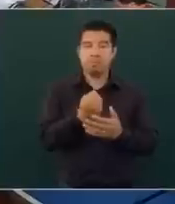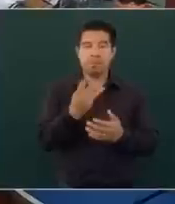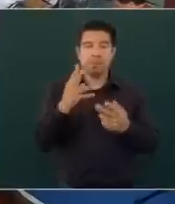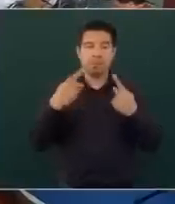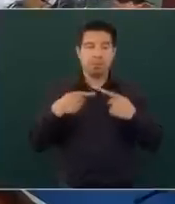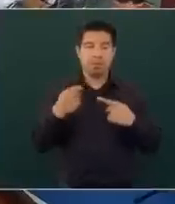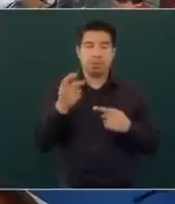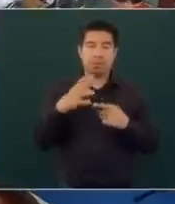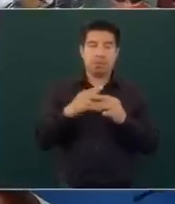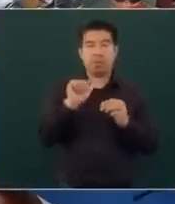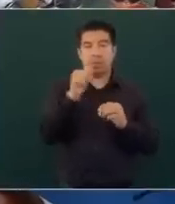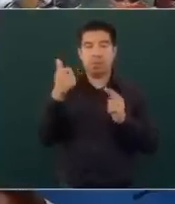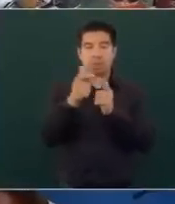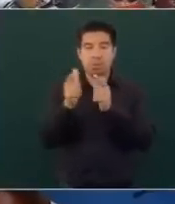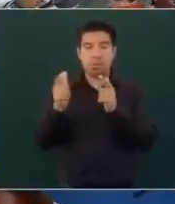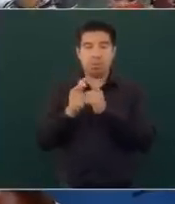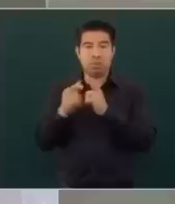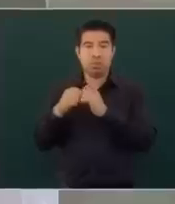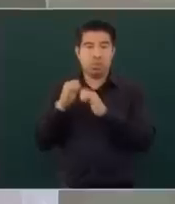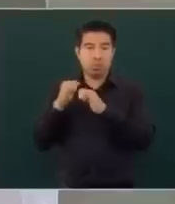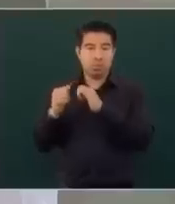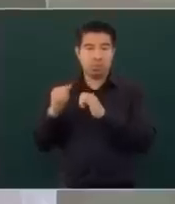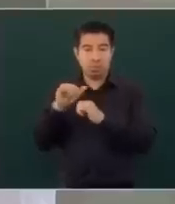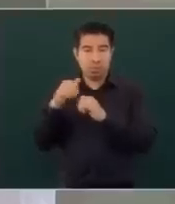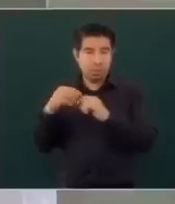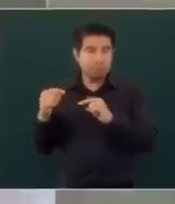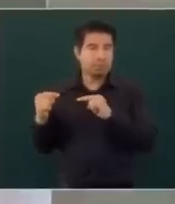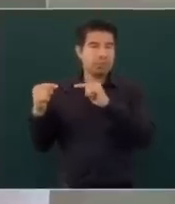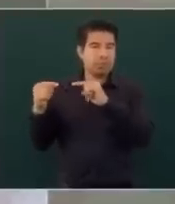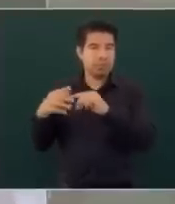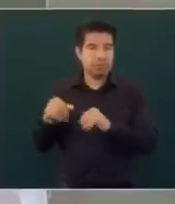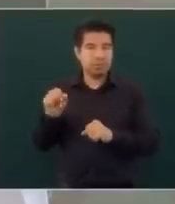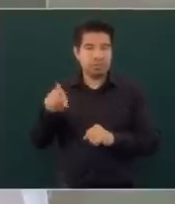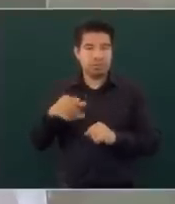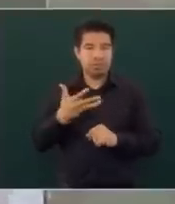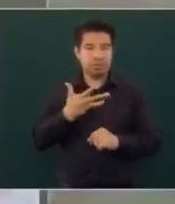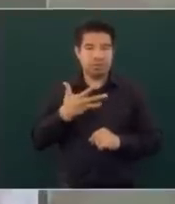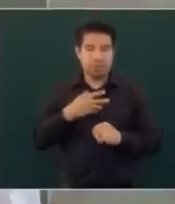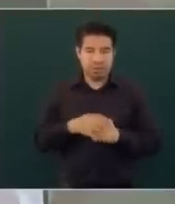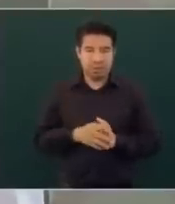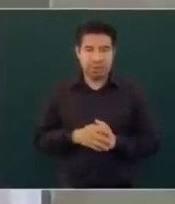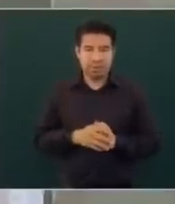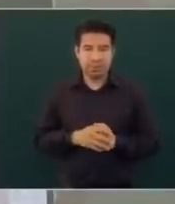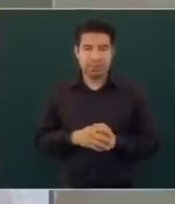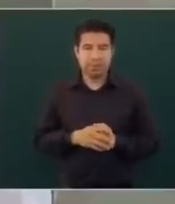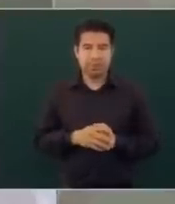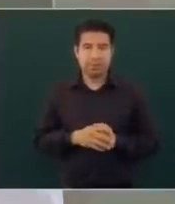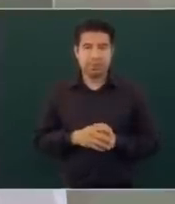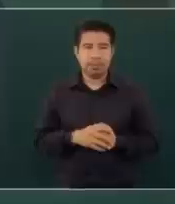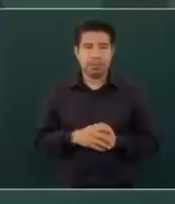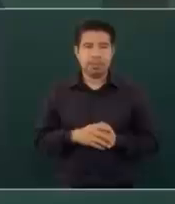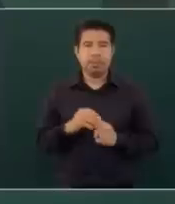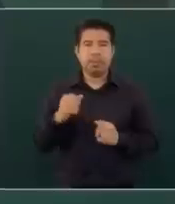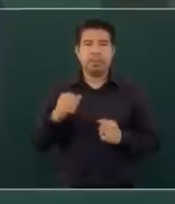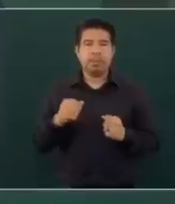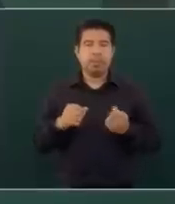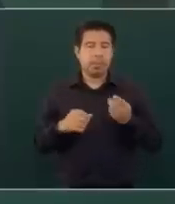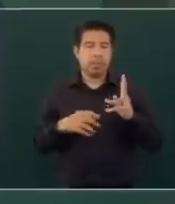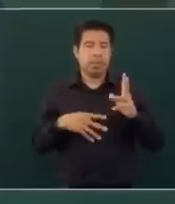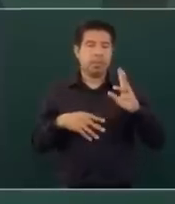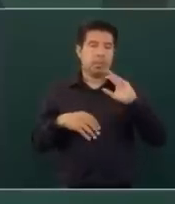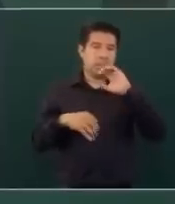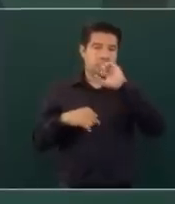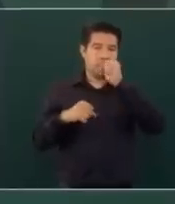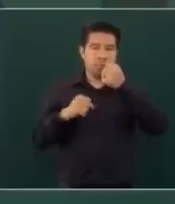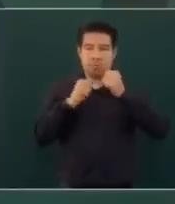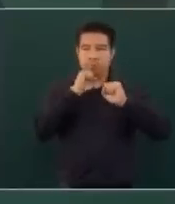reaccionarios, aun cuando cuentan con el apoyo de la mayoría de los medios